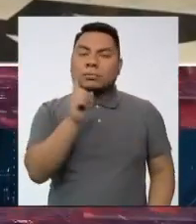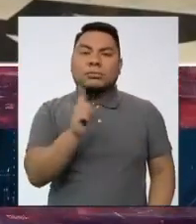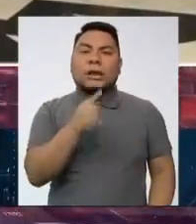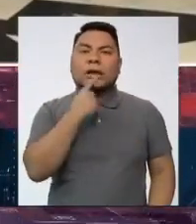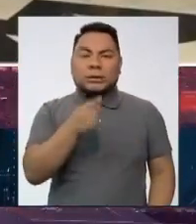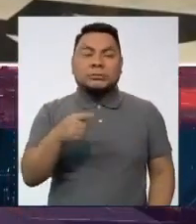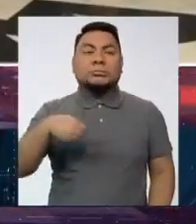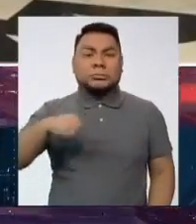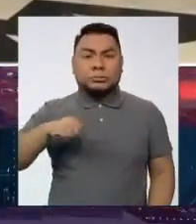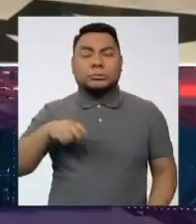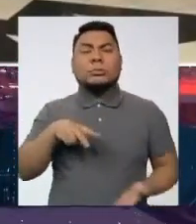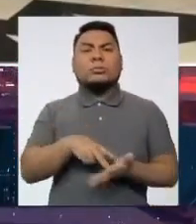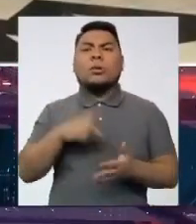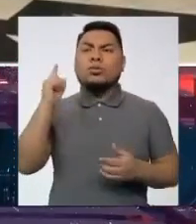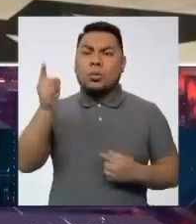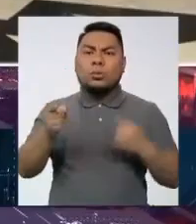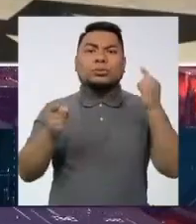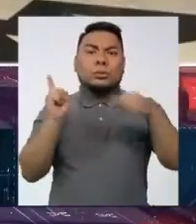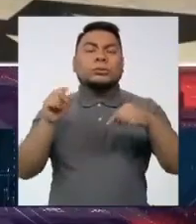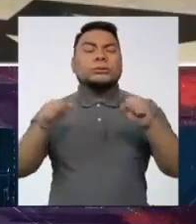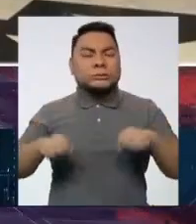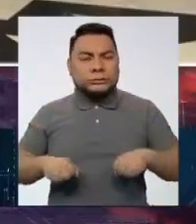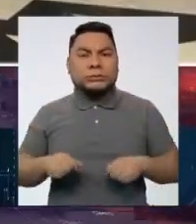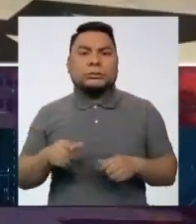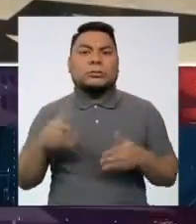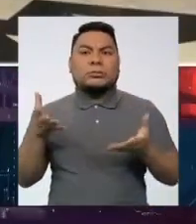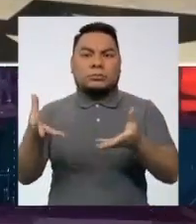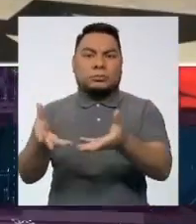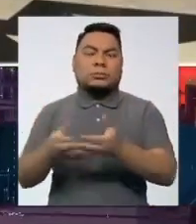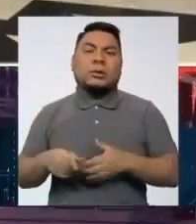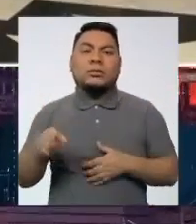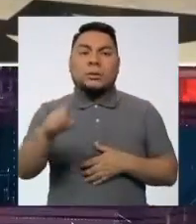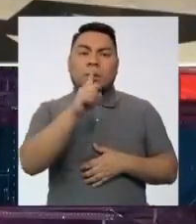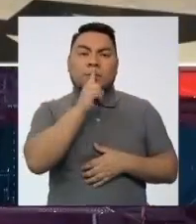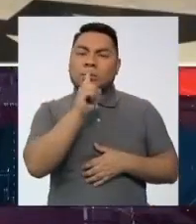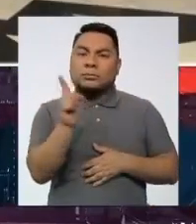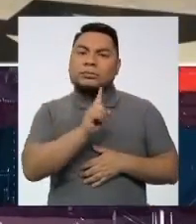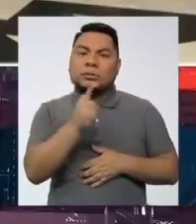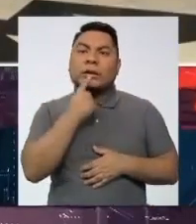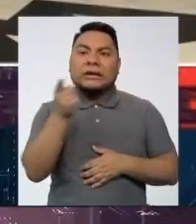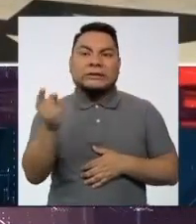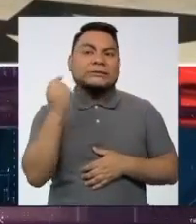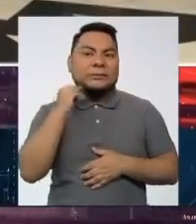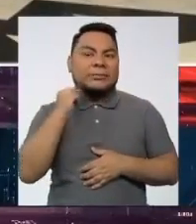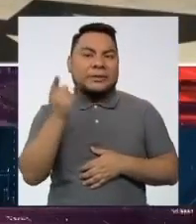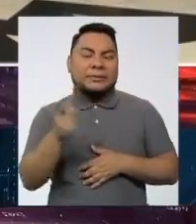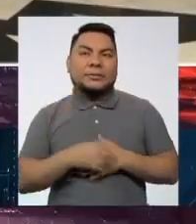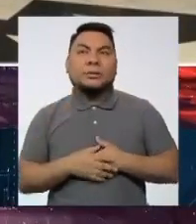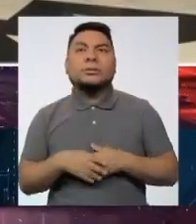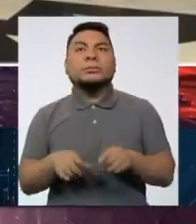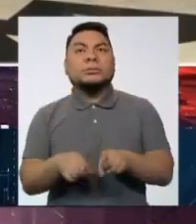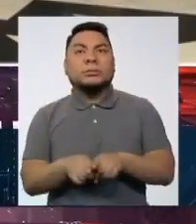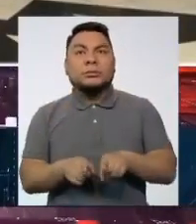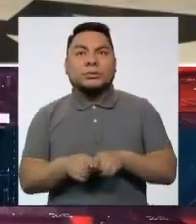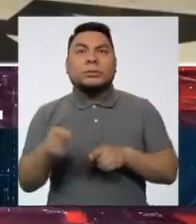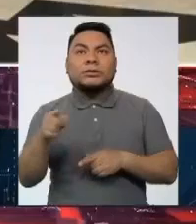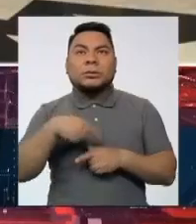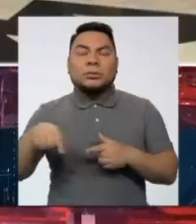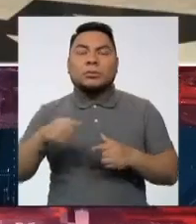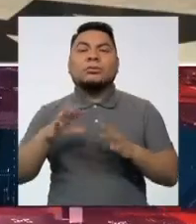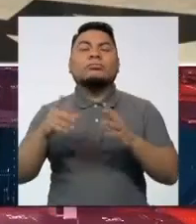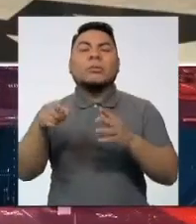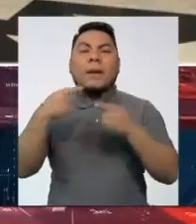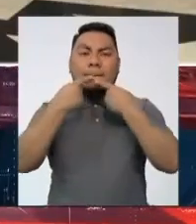ha mencionado exactamente la corrupción no se combate con el silencio. Ha destacado también como parte de su homilía